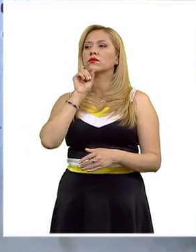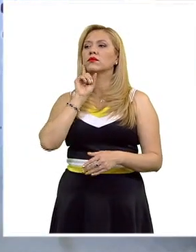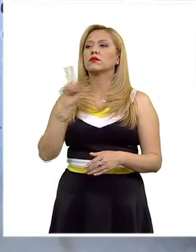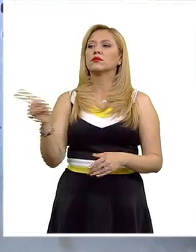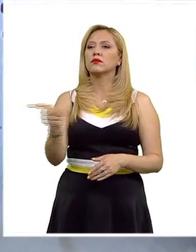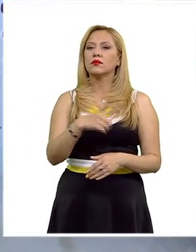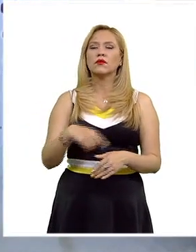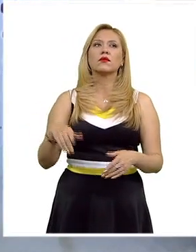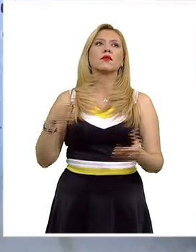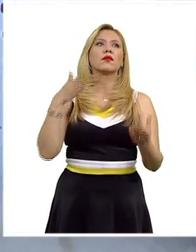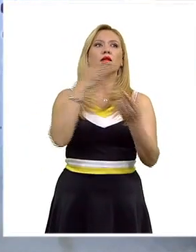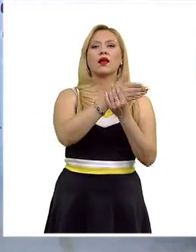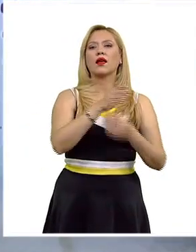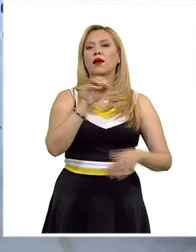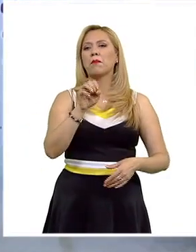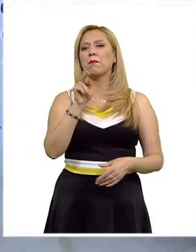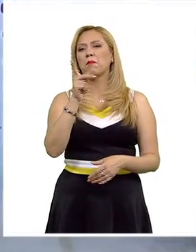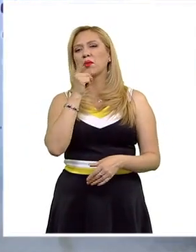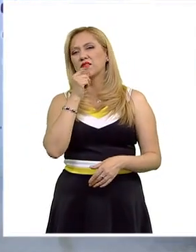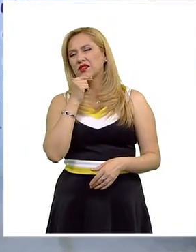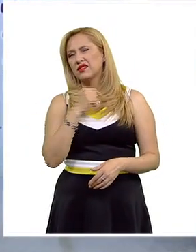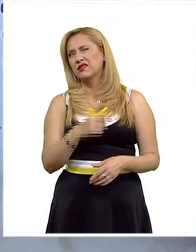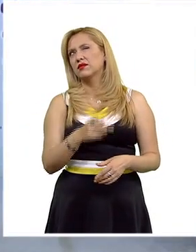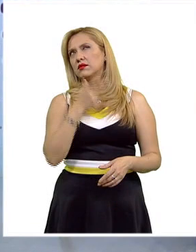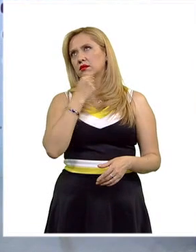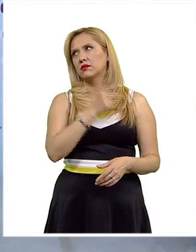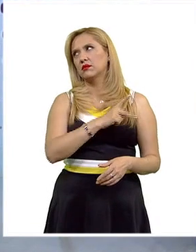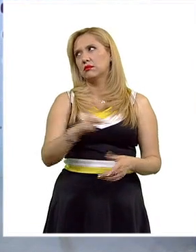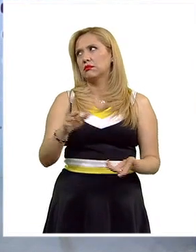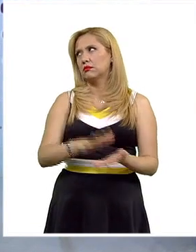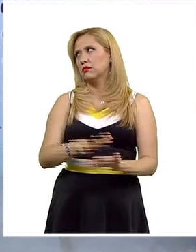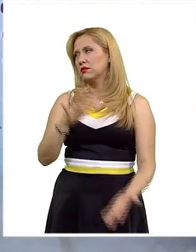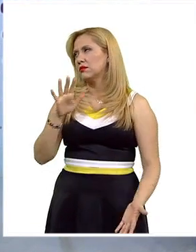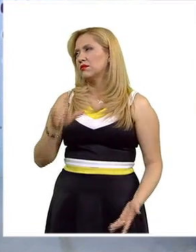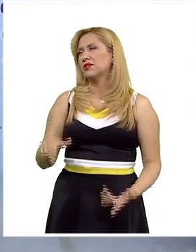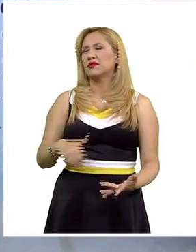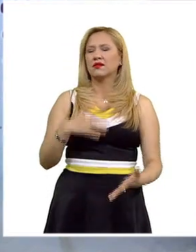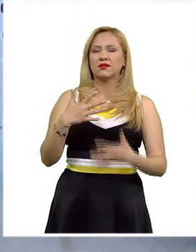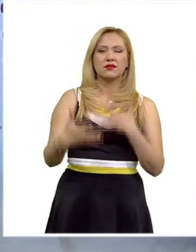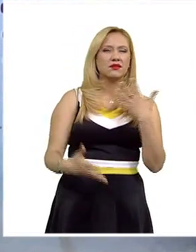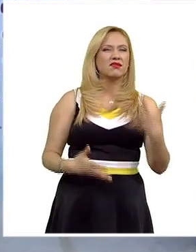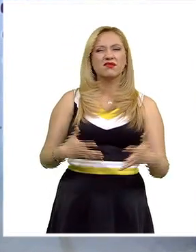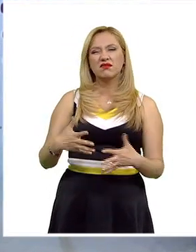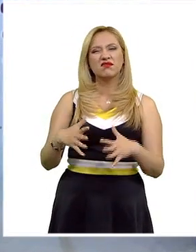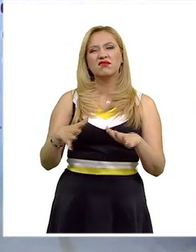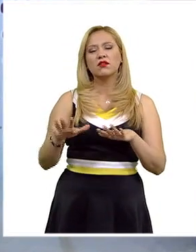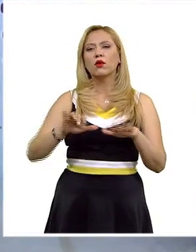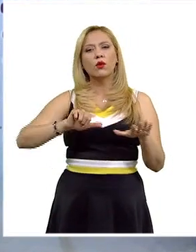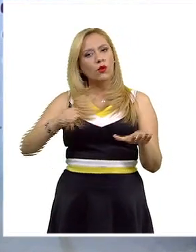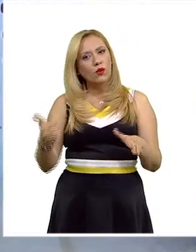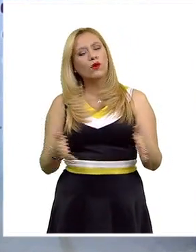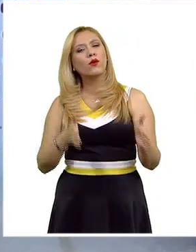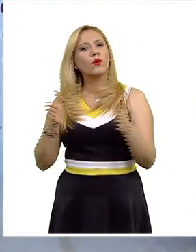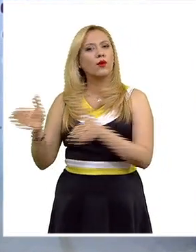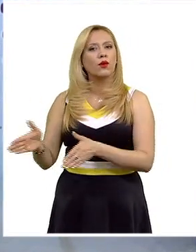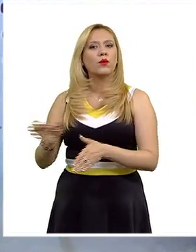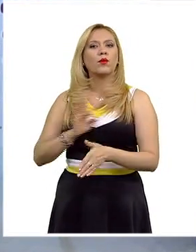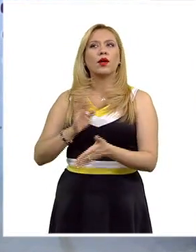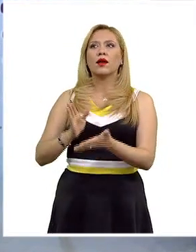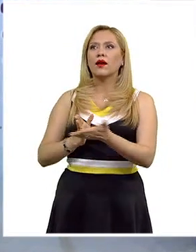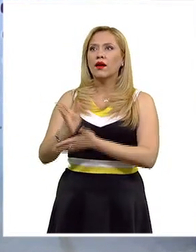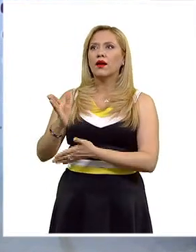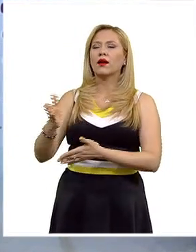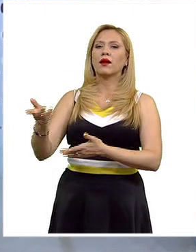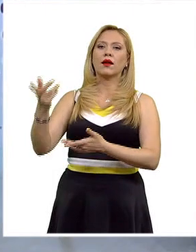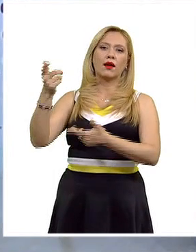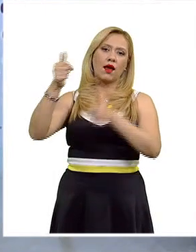a los MPs y tengan que pasar por un proceso penal, creo que es lo más importante que podemos hacer para garantizarle justicia